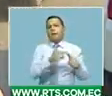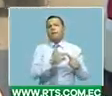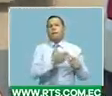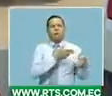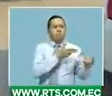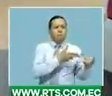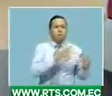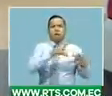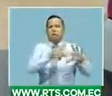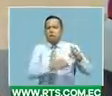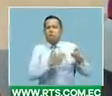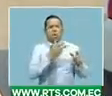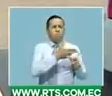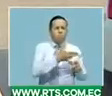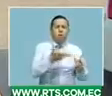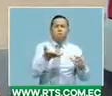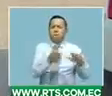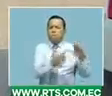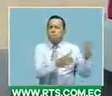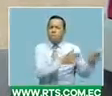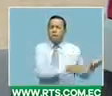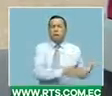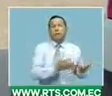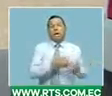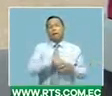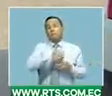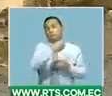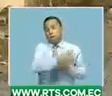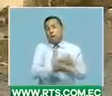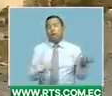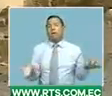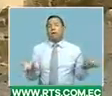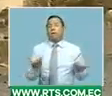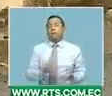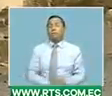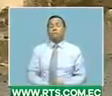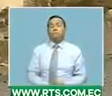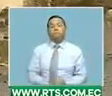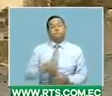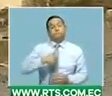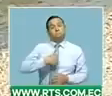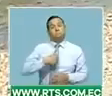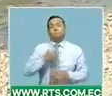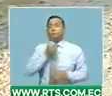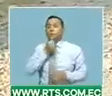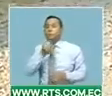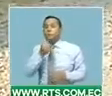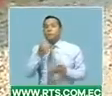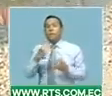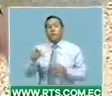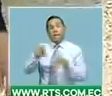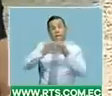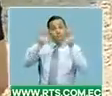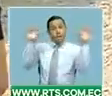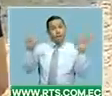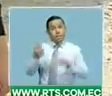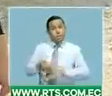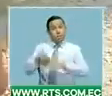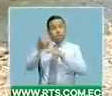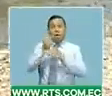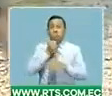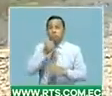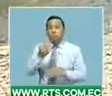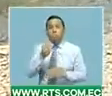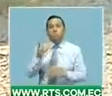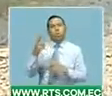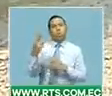más violentas, asaltos a entidades bancarias. Intentamos contactar al propietario de la compañía, pero se negó a atendernos. Lo